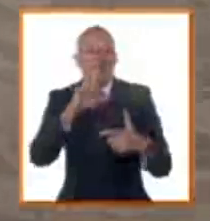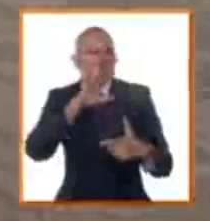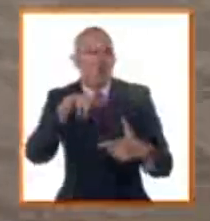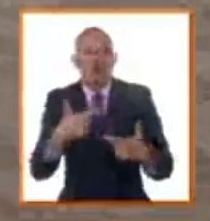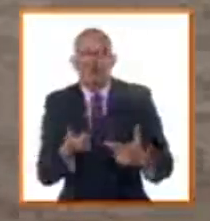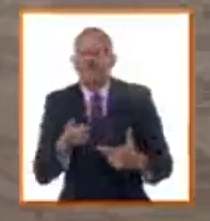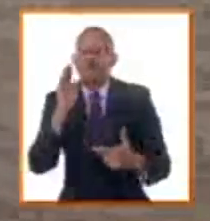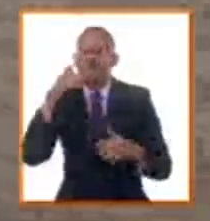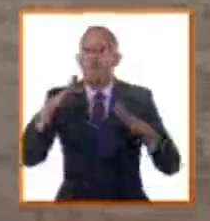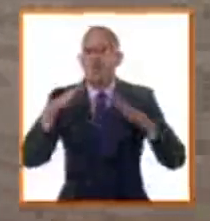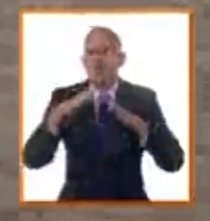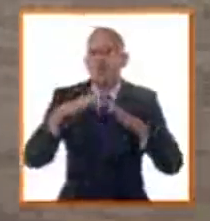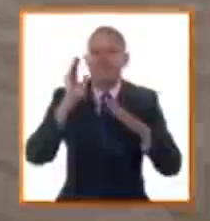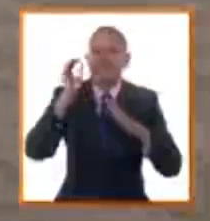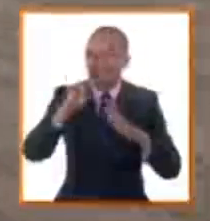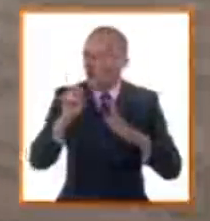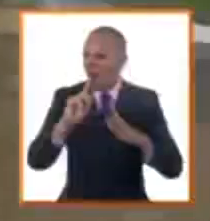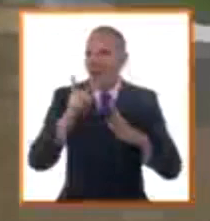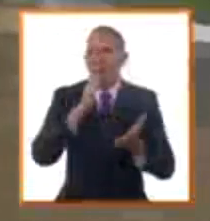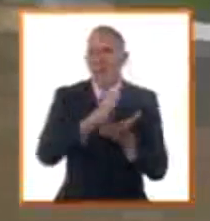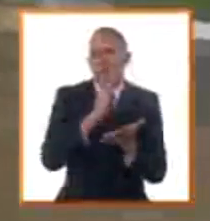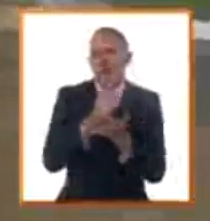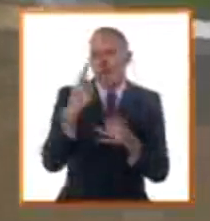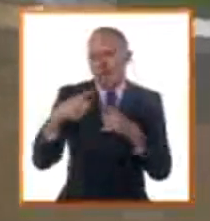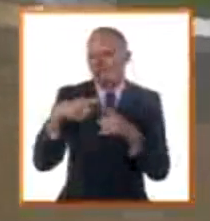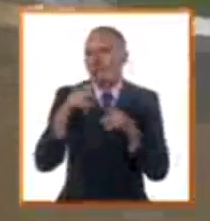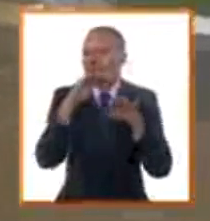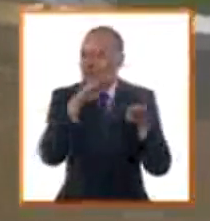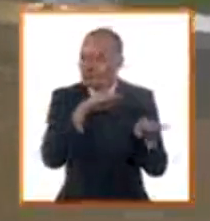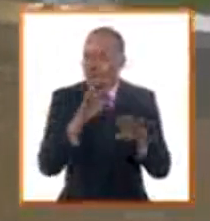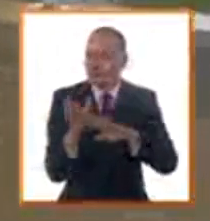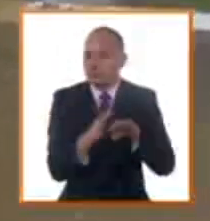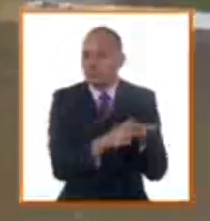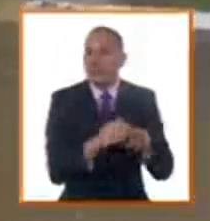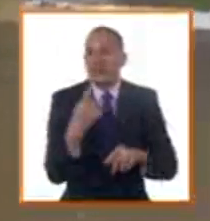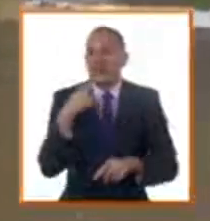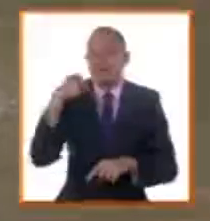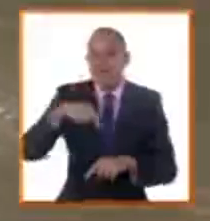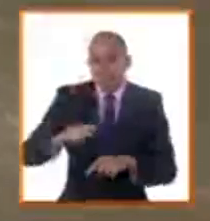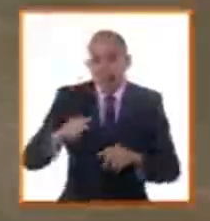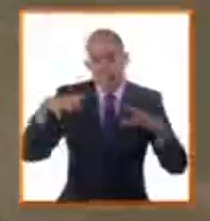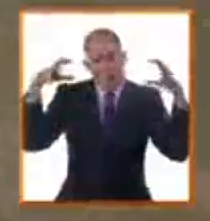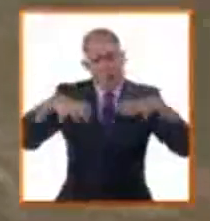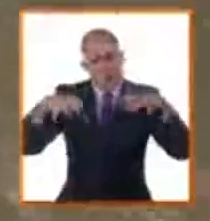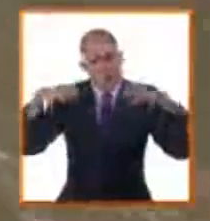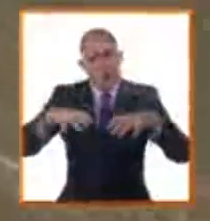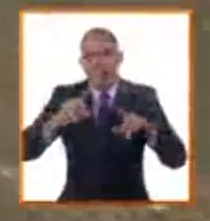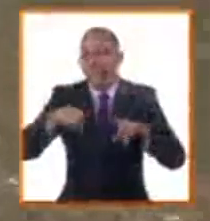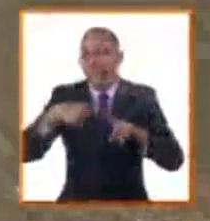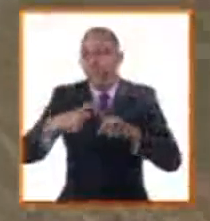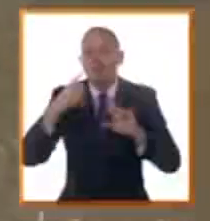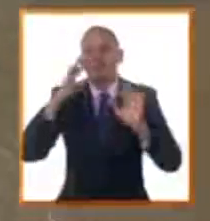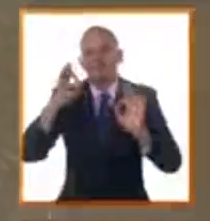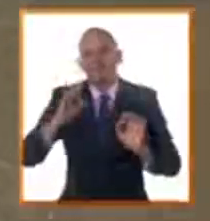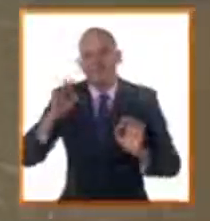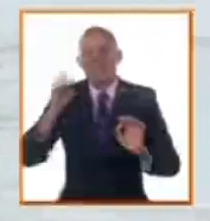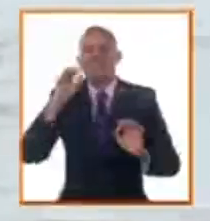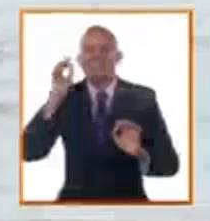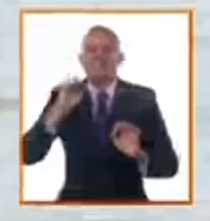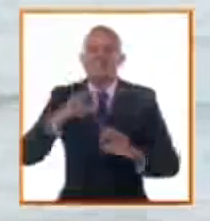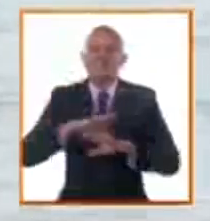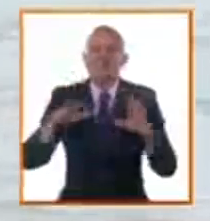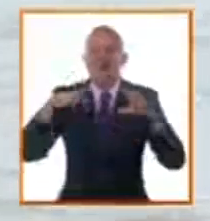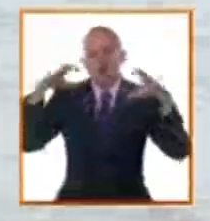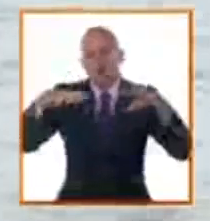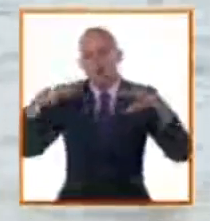Por primera vez desde el 2008, la ciudad sufrió fuertes inundaciones causados por exceso de la humedad en el suelo y las